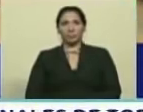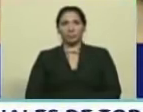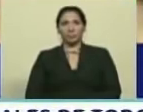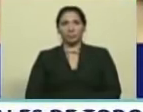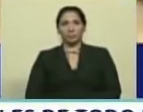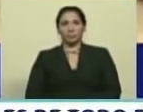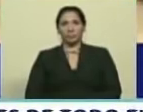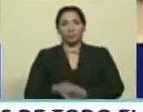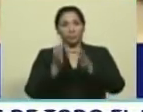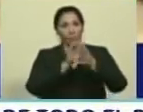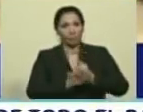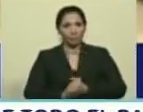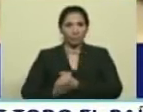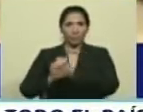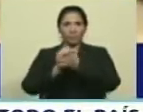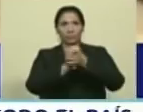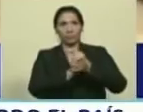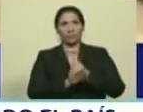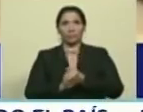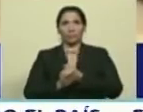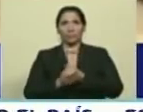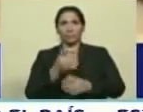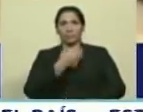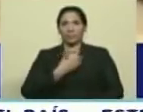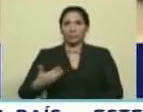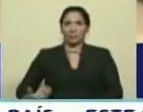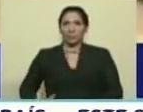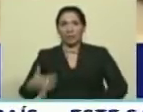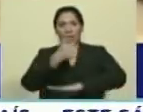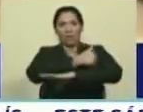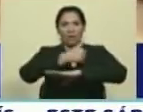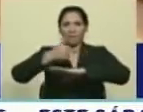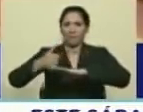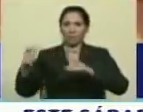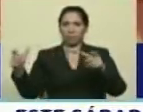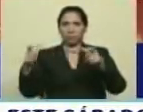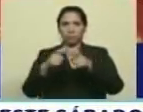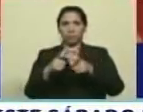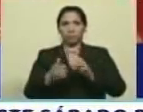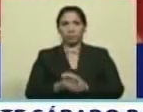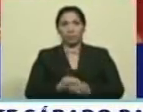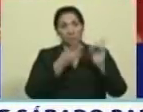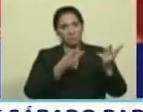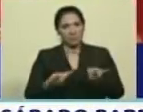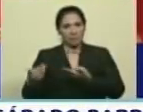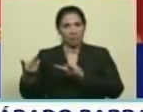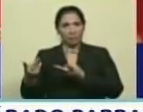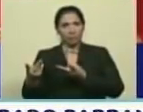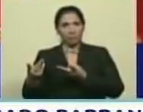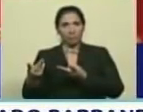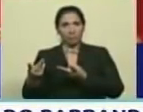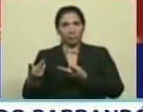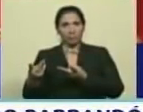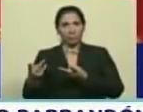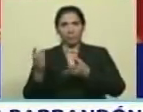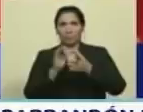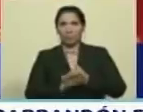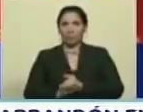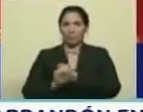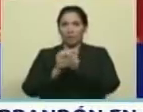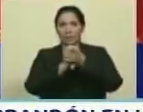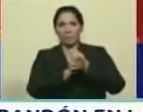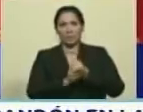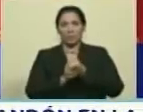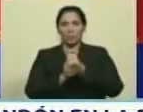Estimados presidentes, primeros ministros y jefes de delegaciones, distinguidos invitados, estimado compañero David Choquez